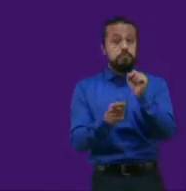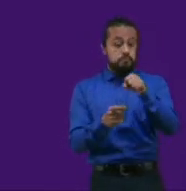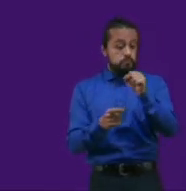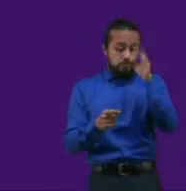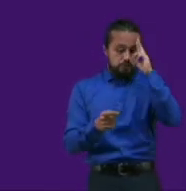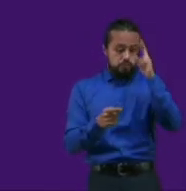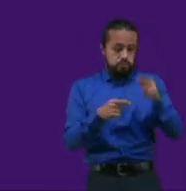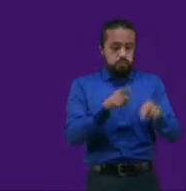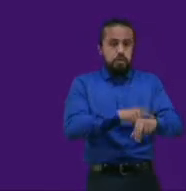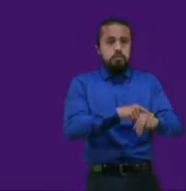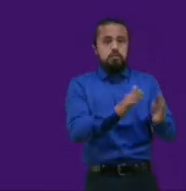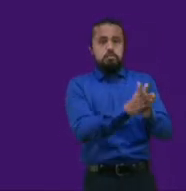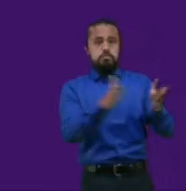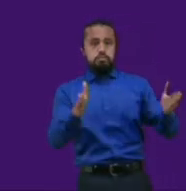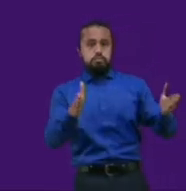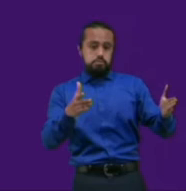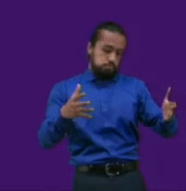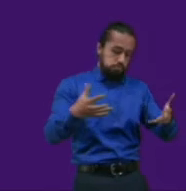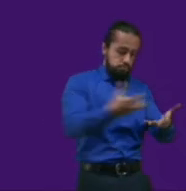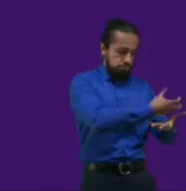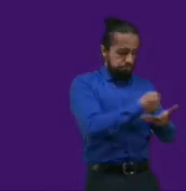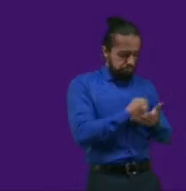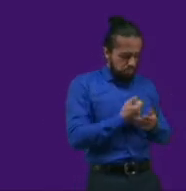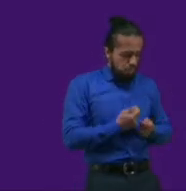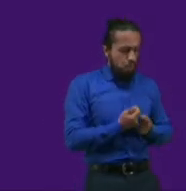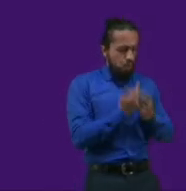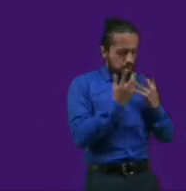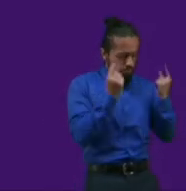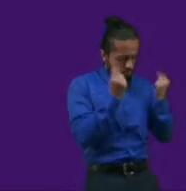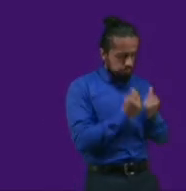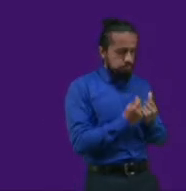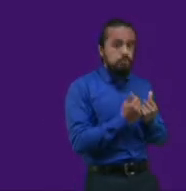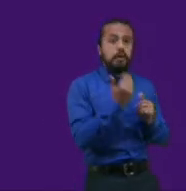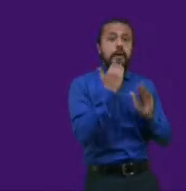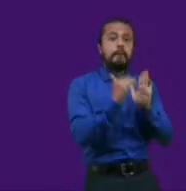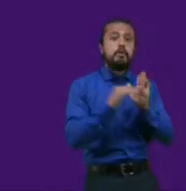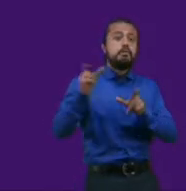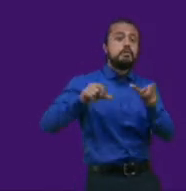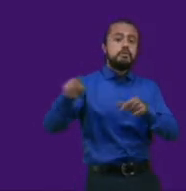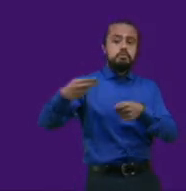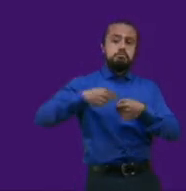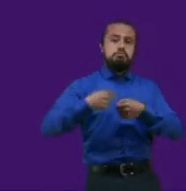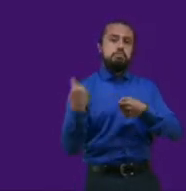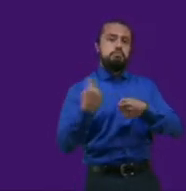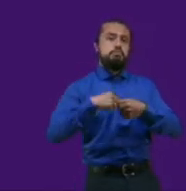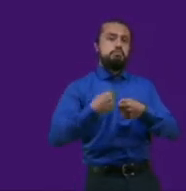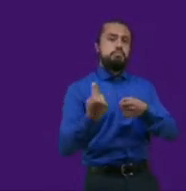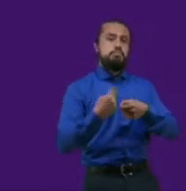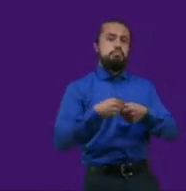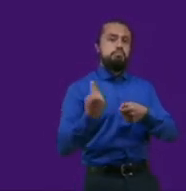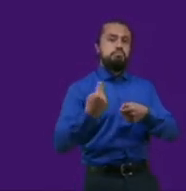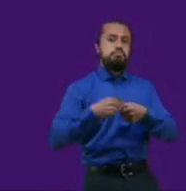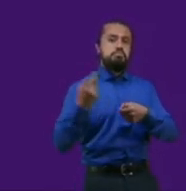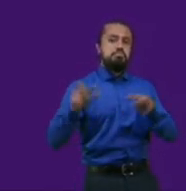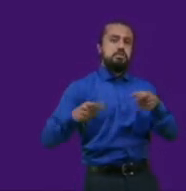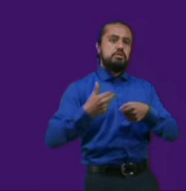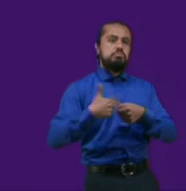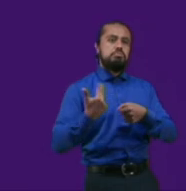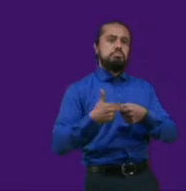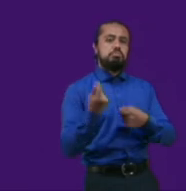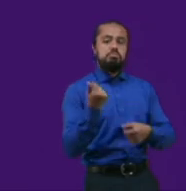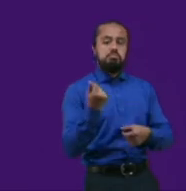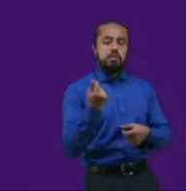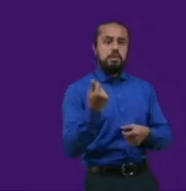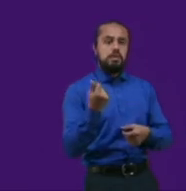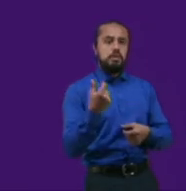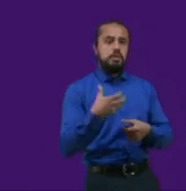Porque si los usuarios se van de la plataforma, pues lo que llamamos el churn, pues hay menos dinero de vuelta. Si